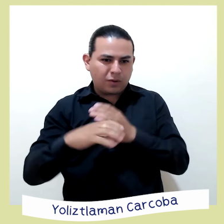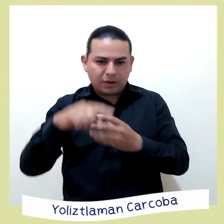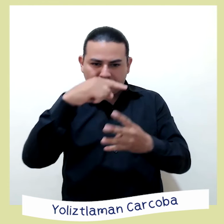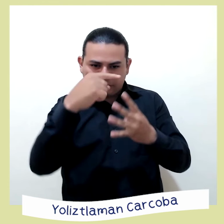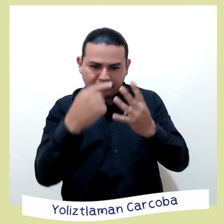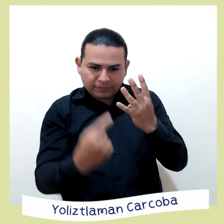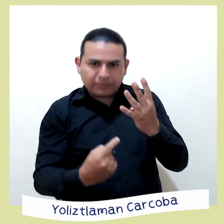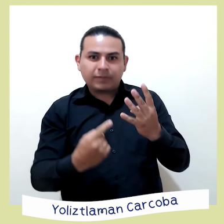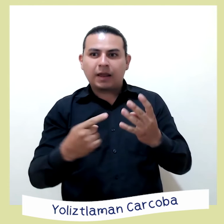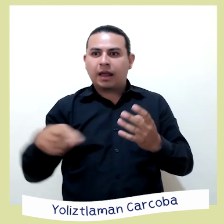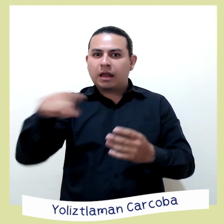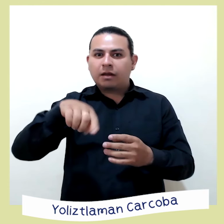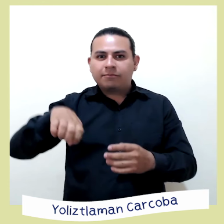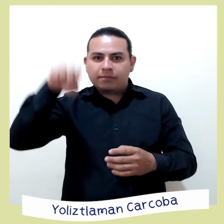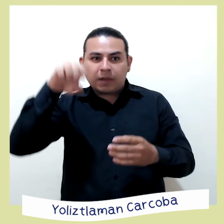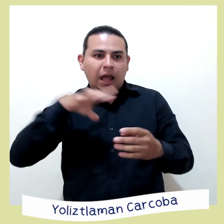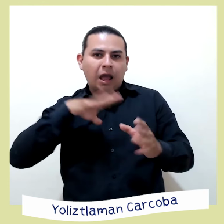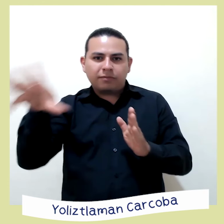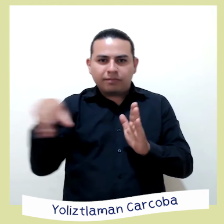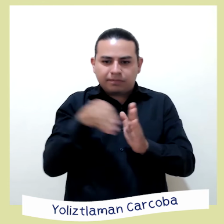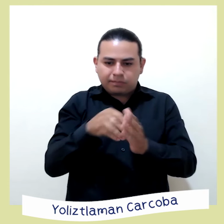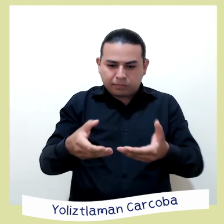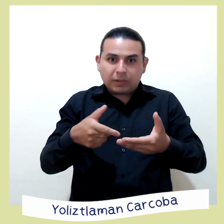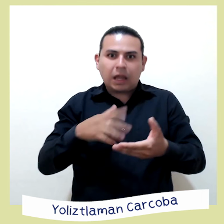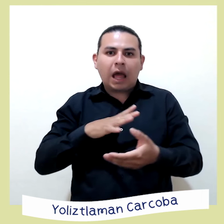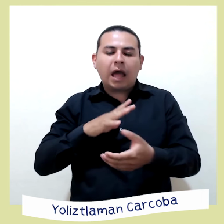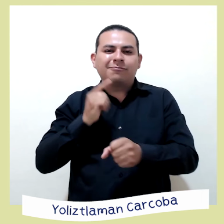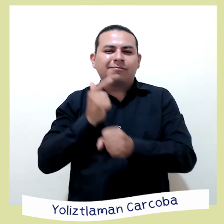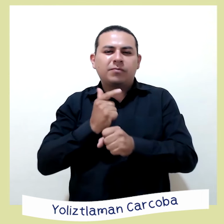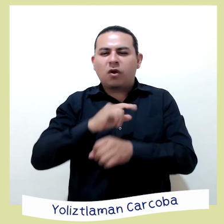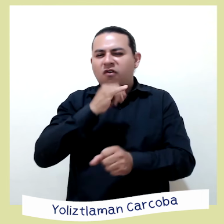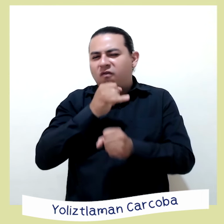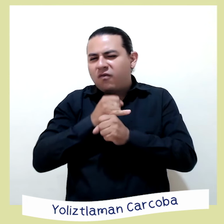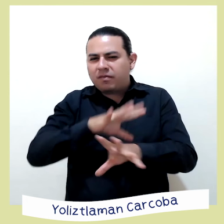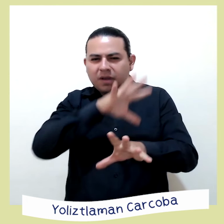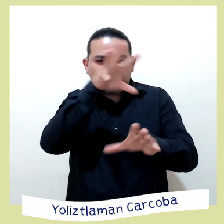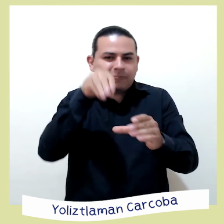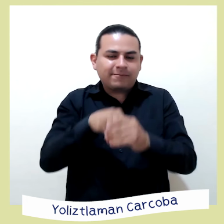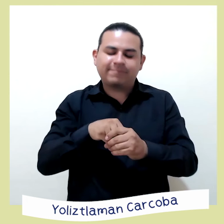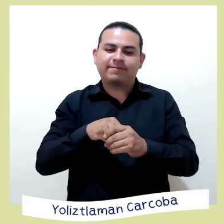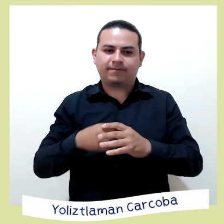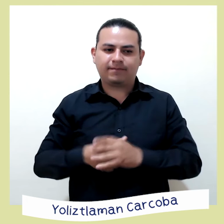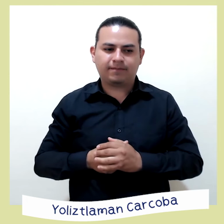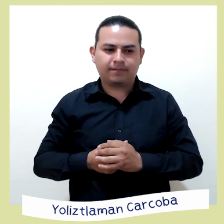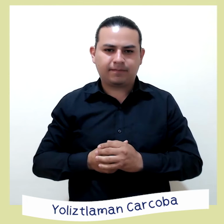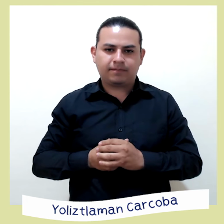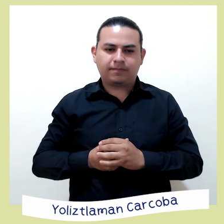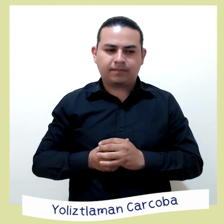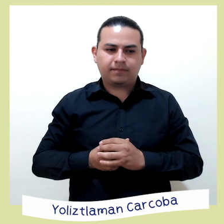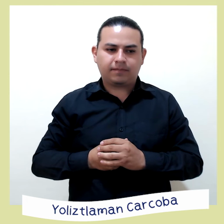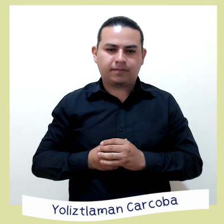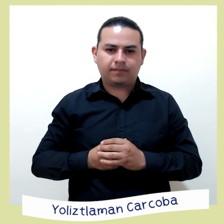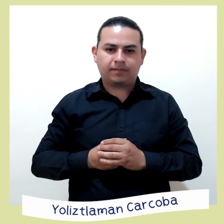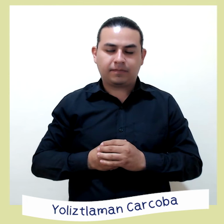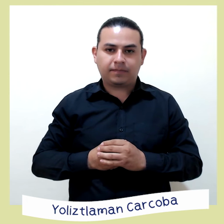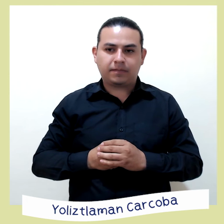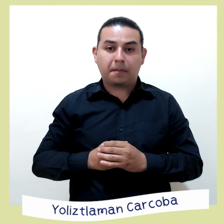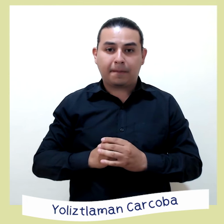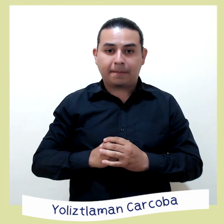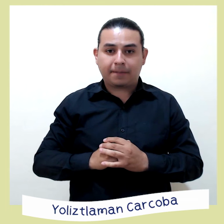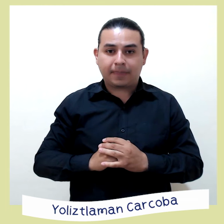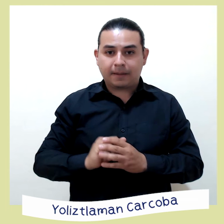el impacto que esto tiene ya en la actualidad sobre todos nosotros. Y es interesante